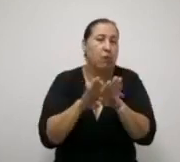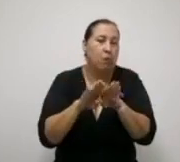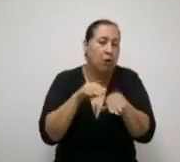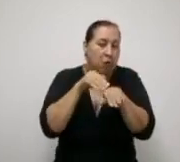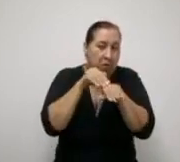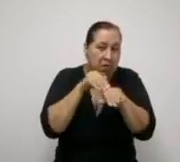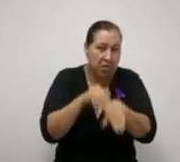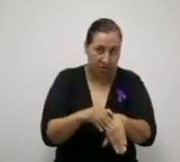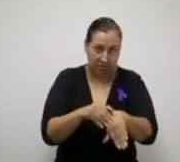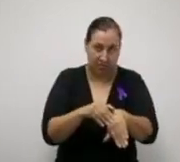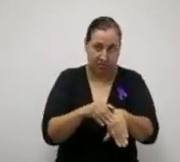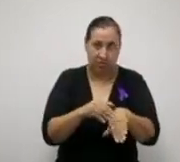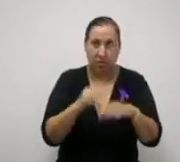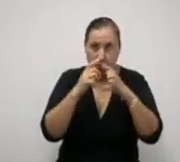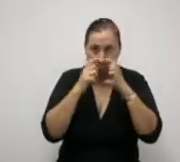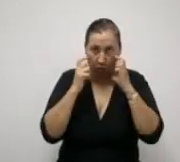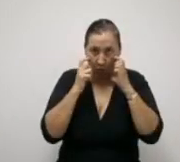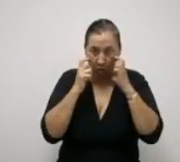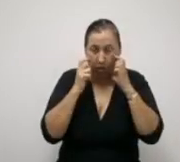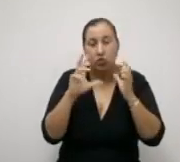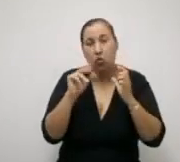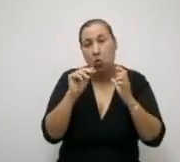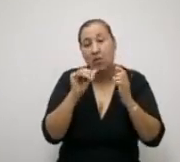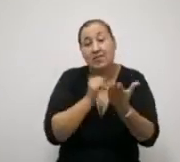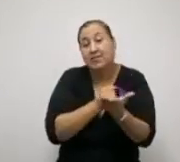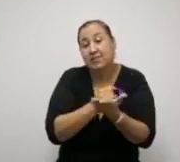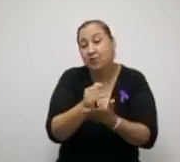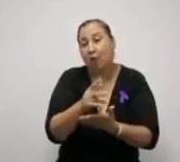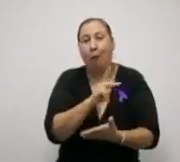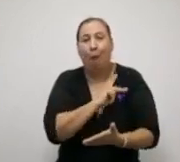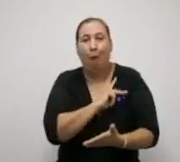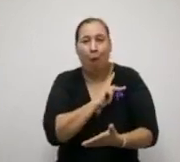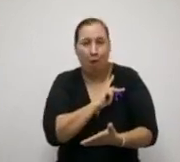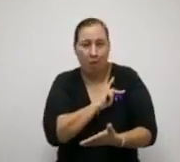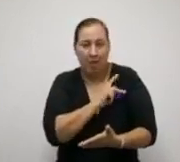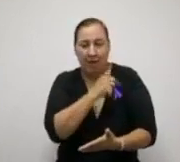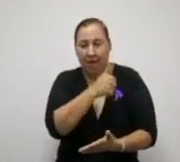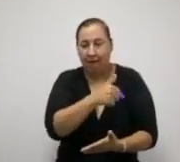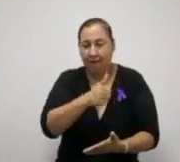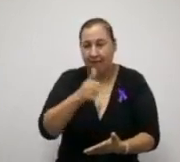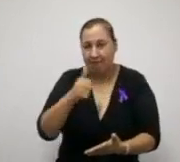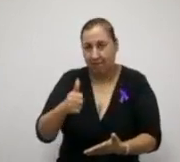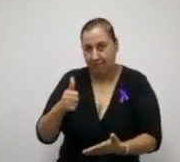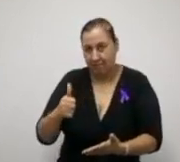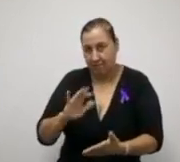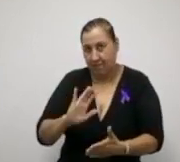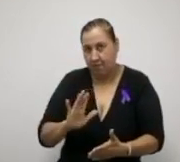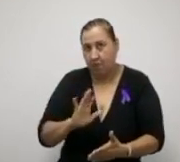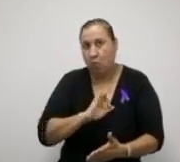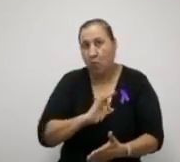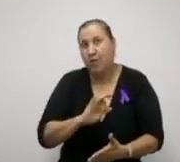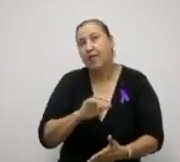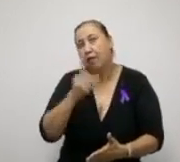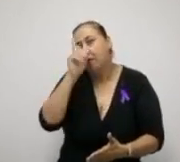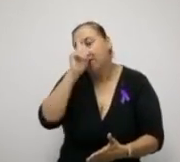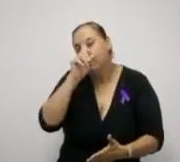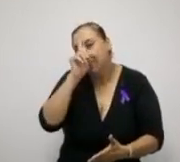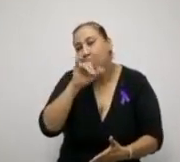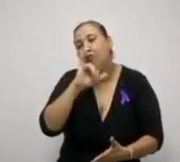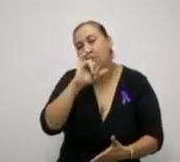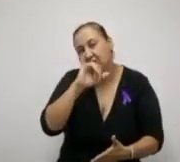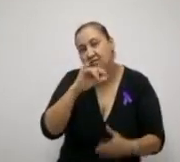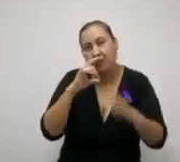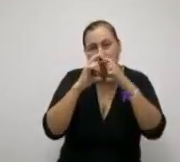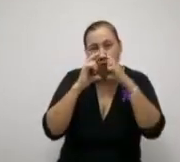que utilicen el cubrebocas. Sin embargo, nuestras atribuciones sí nos permiten realizarle las recomendaciones para el uso debido